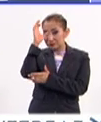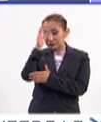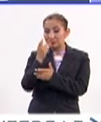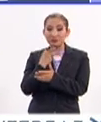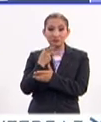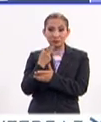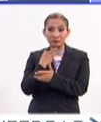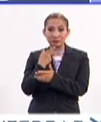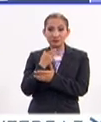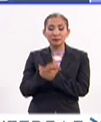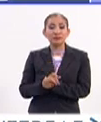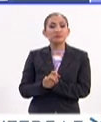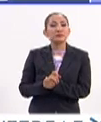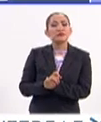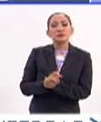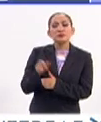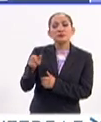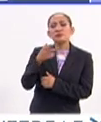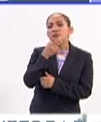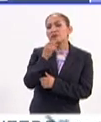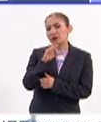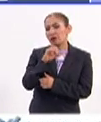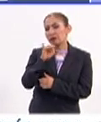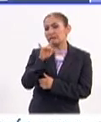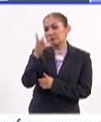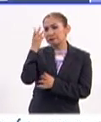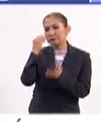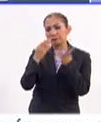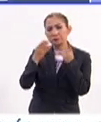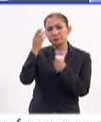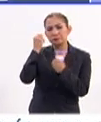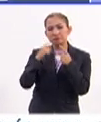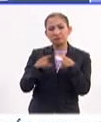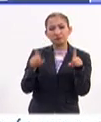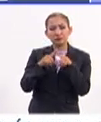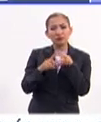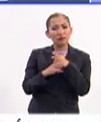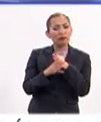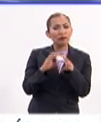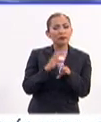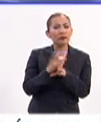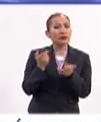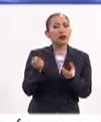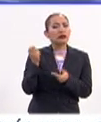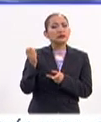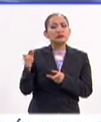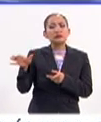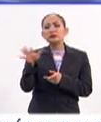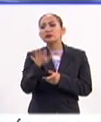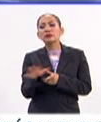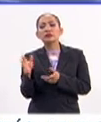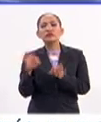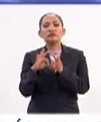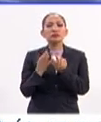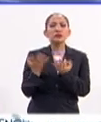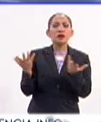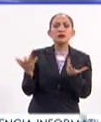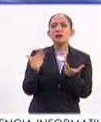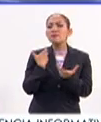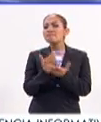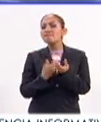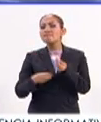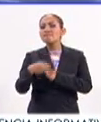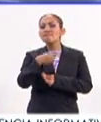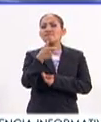Política, la London School of Economics. Él aprendió ahí muchísimas cosas de pues lo que era la manera de hacer